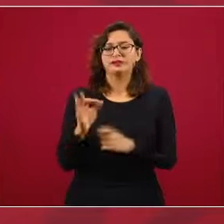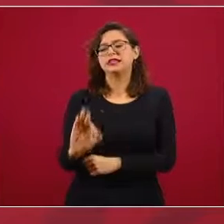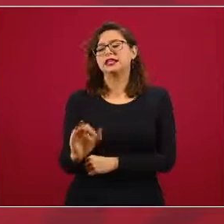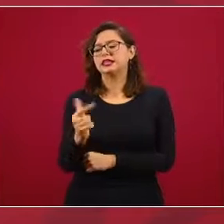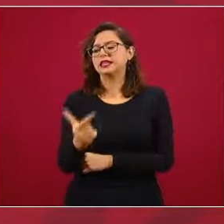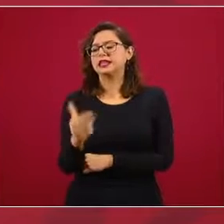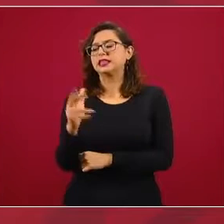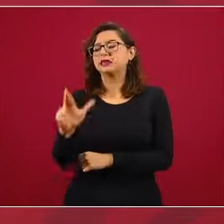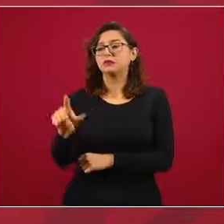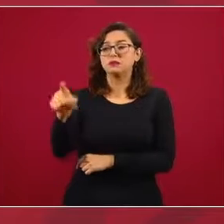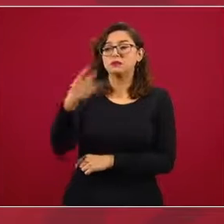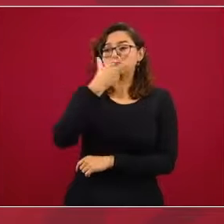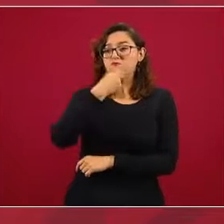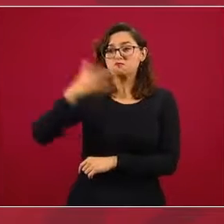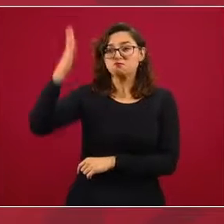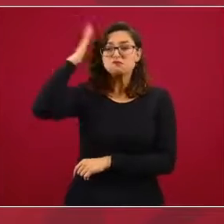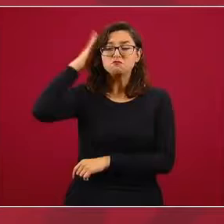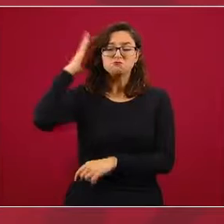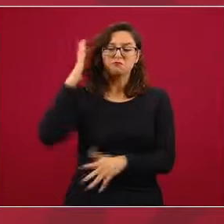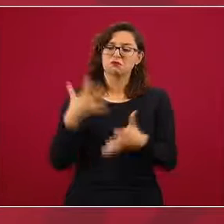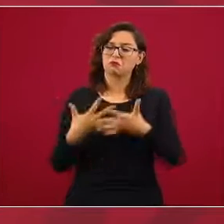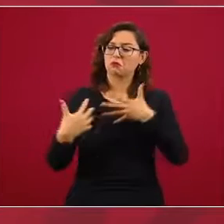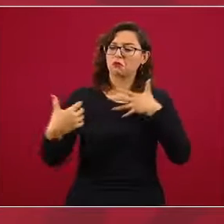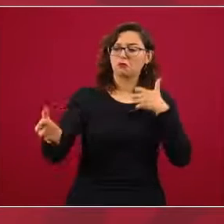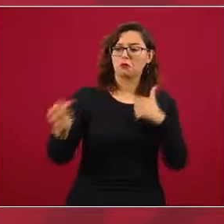Yo llevo